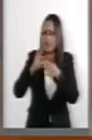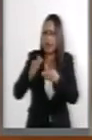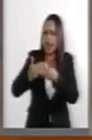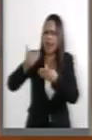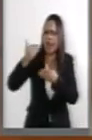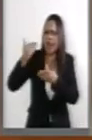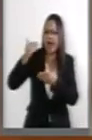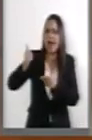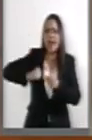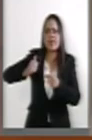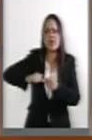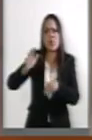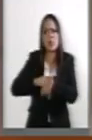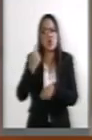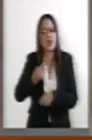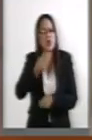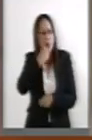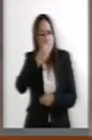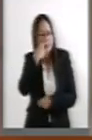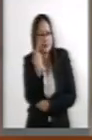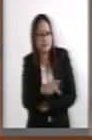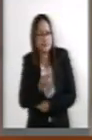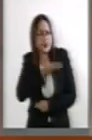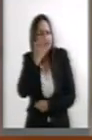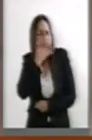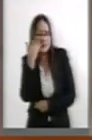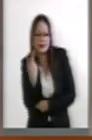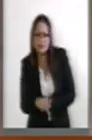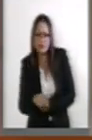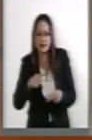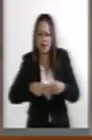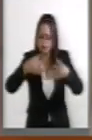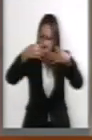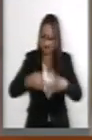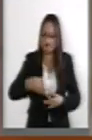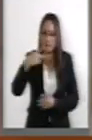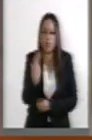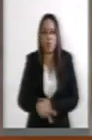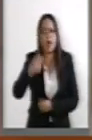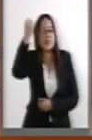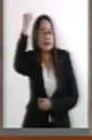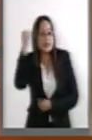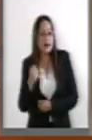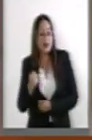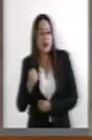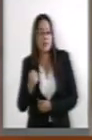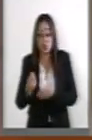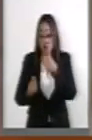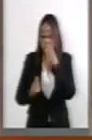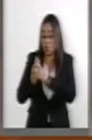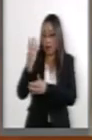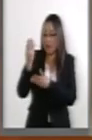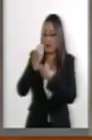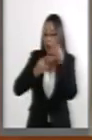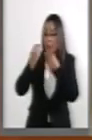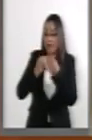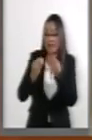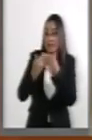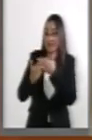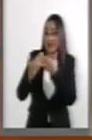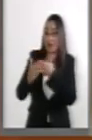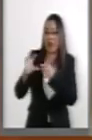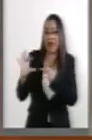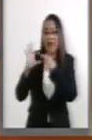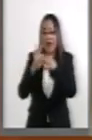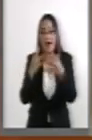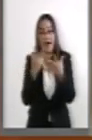tenemos de comida tradicional, de comida originaria, de nuevas comidas fusión que tenemos en el